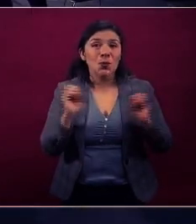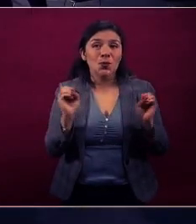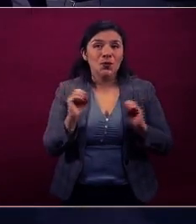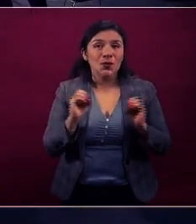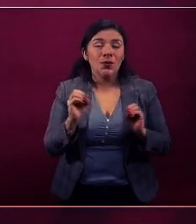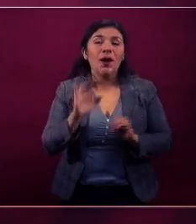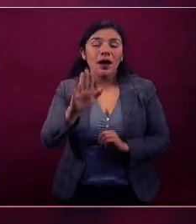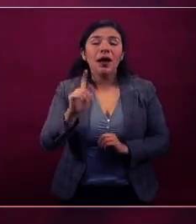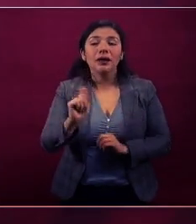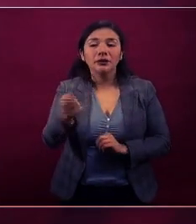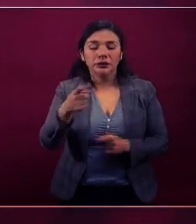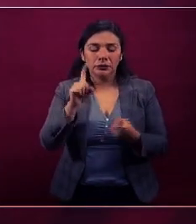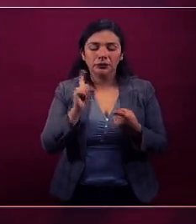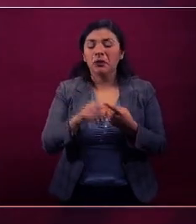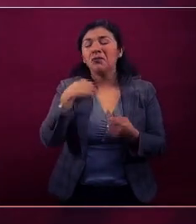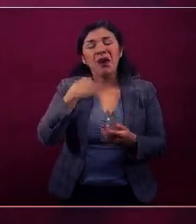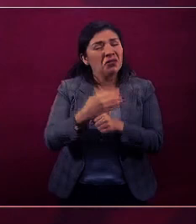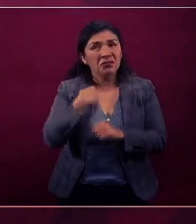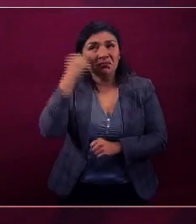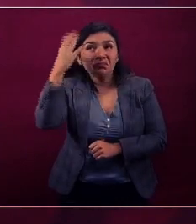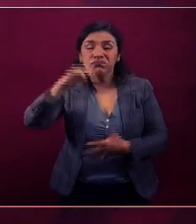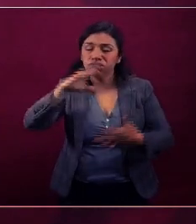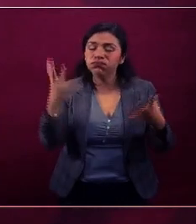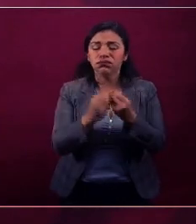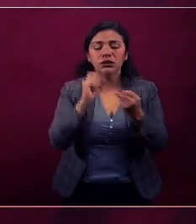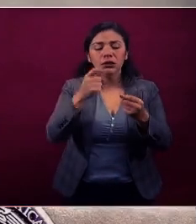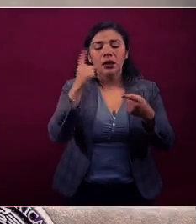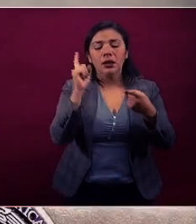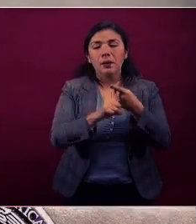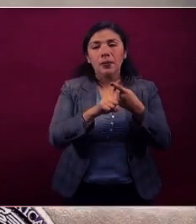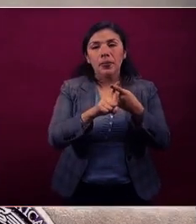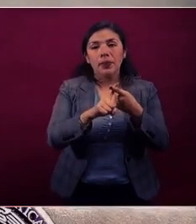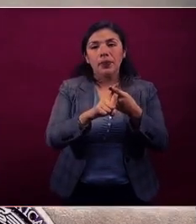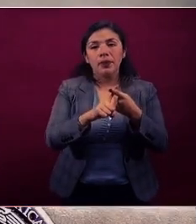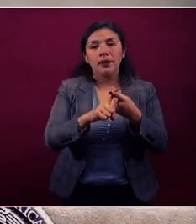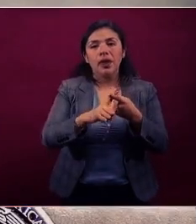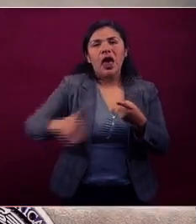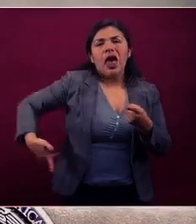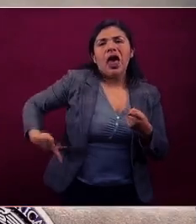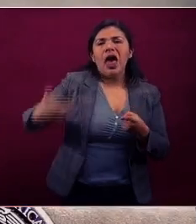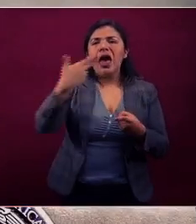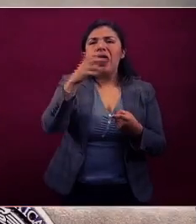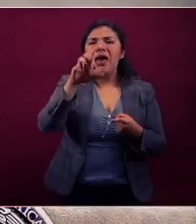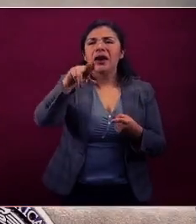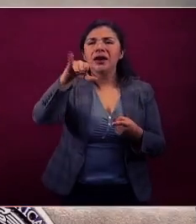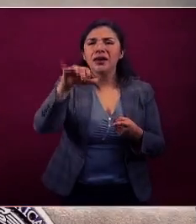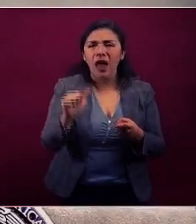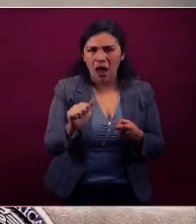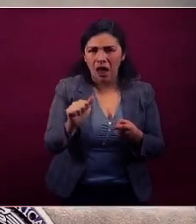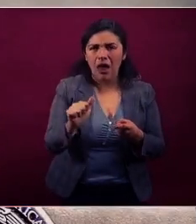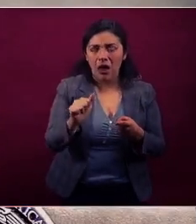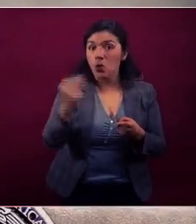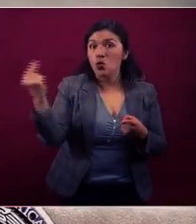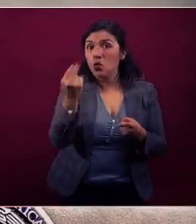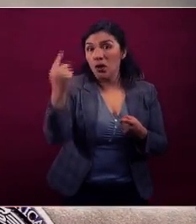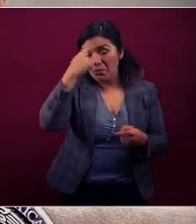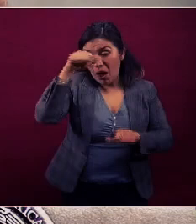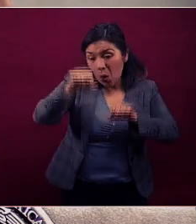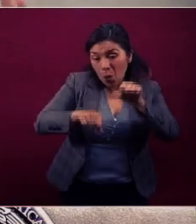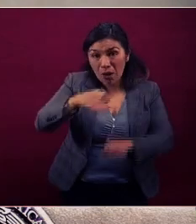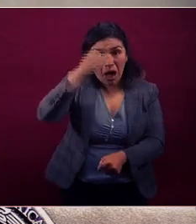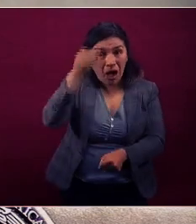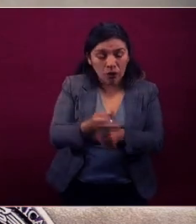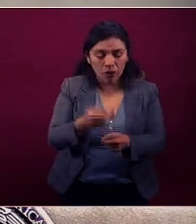por primera vez, pero son, no me acuerdo en este momento de todas, pero son la atención de hernias que tienen una urgencia